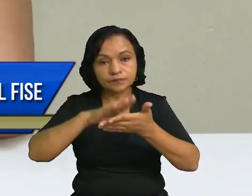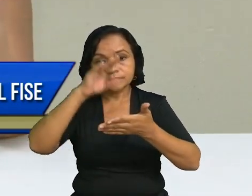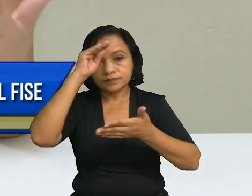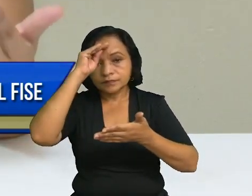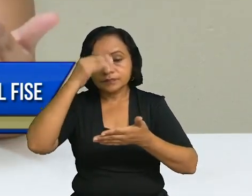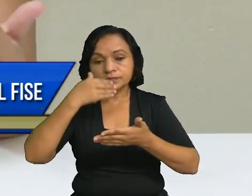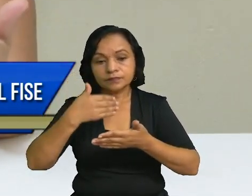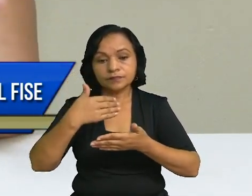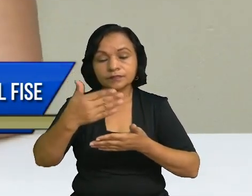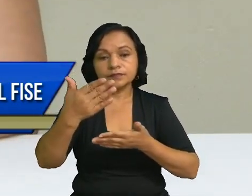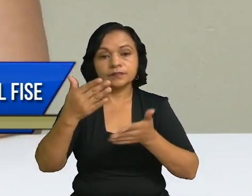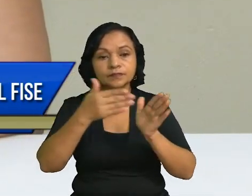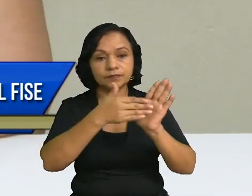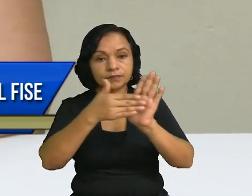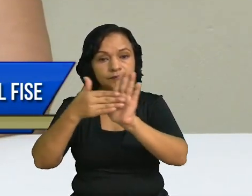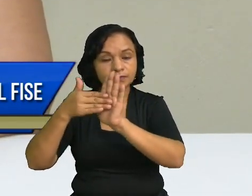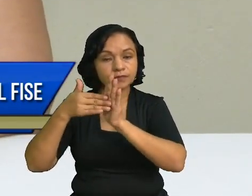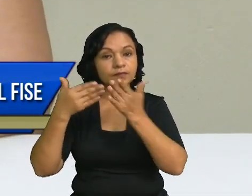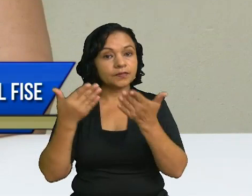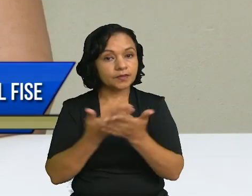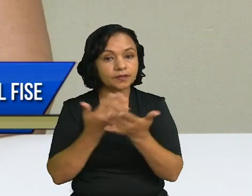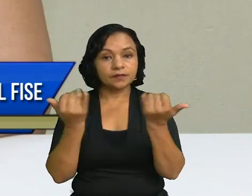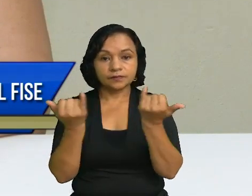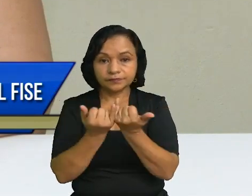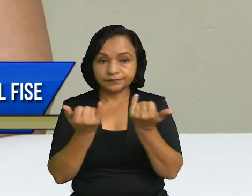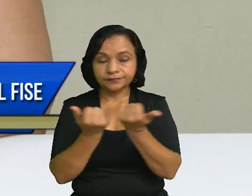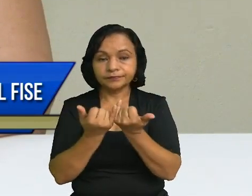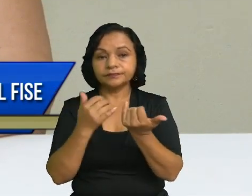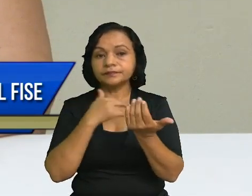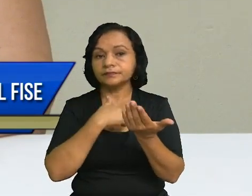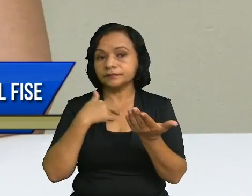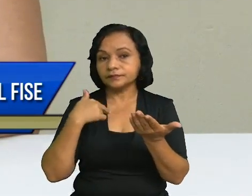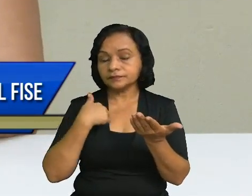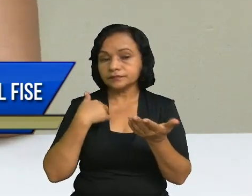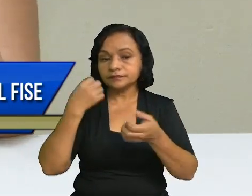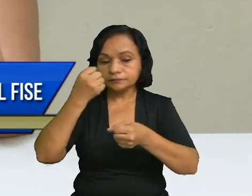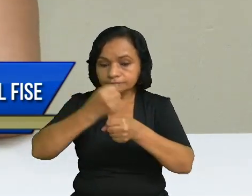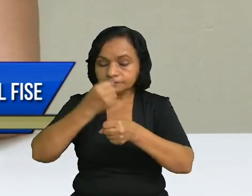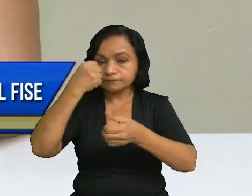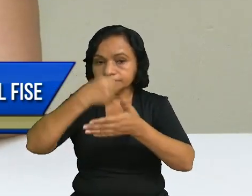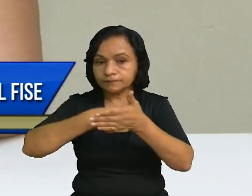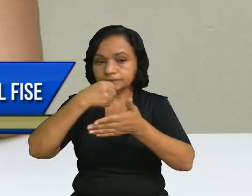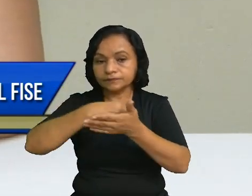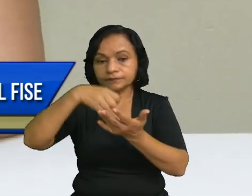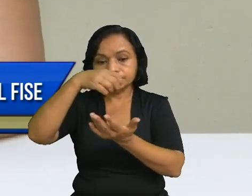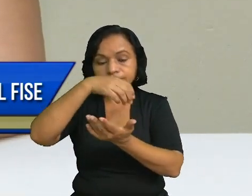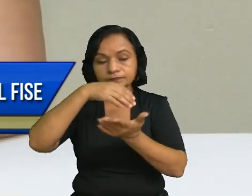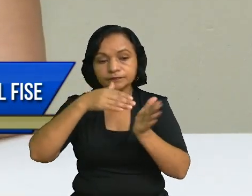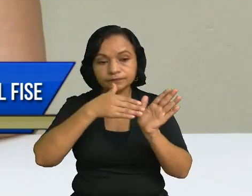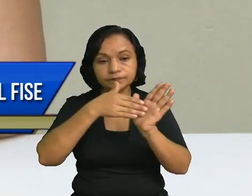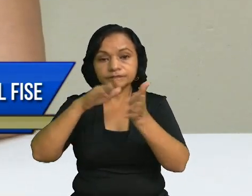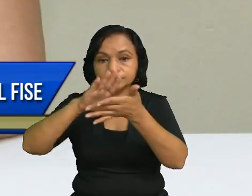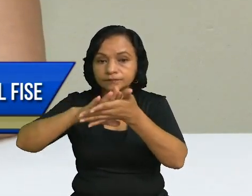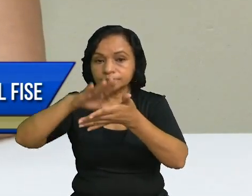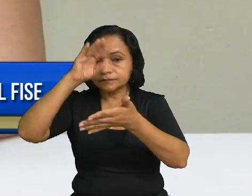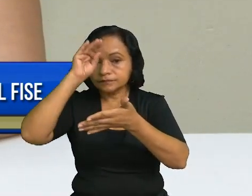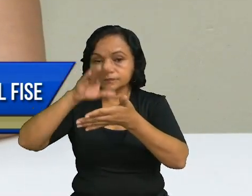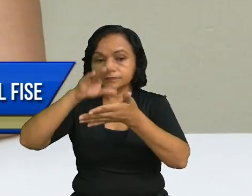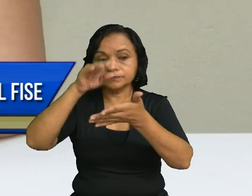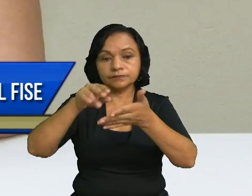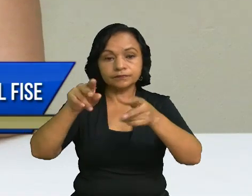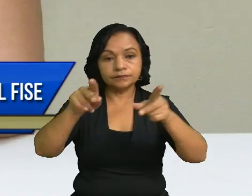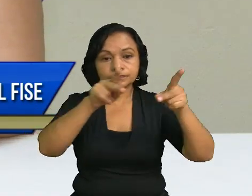la implementación del modelo también hemos hecho un esfuerzo por socializar este modelo con las